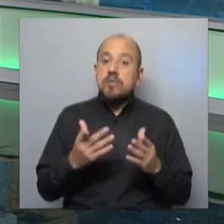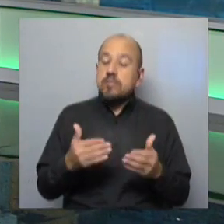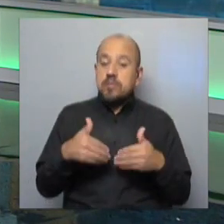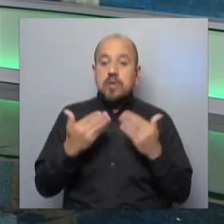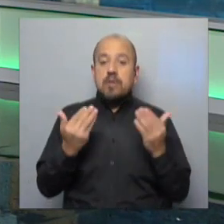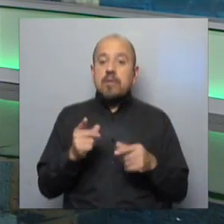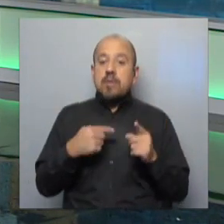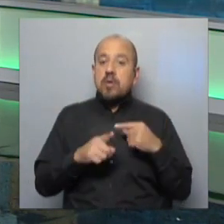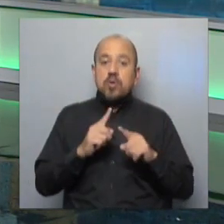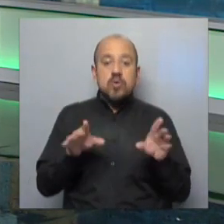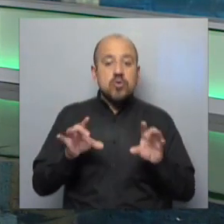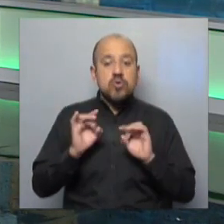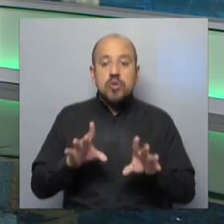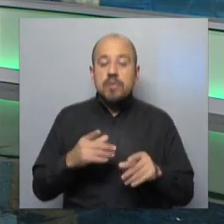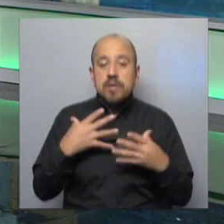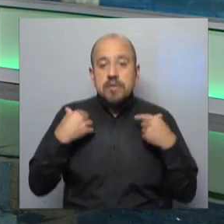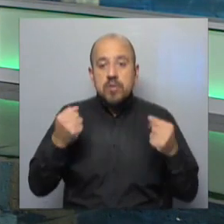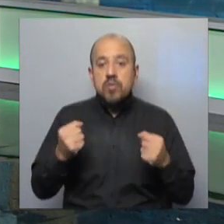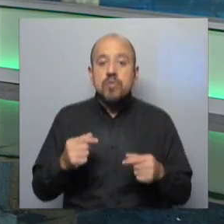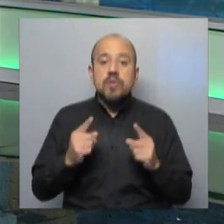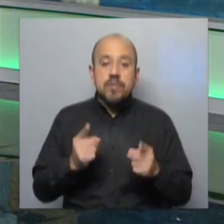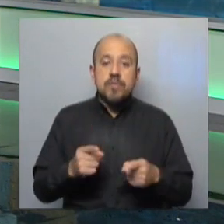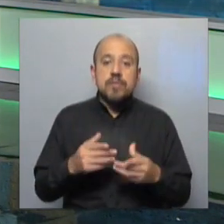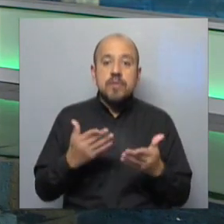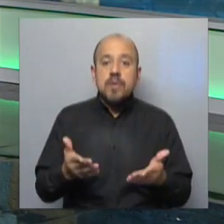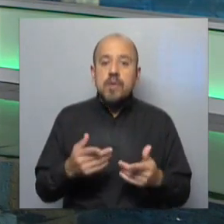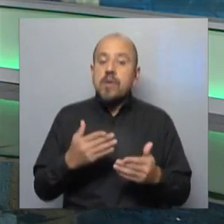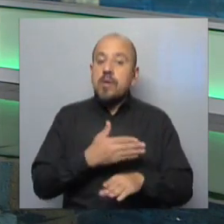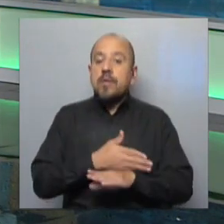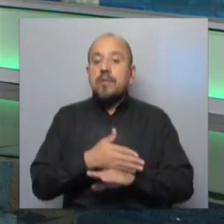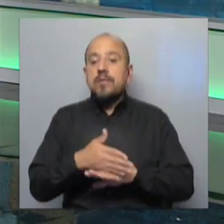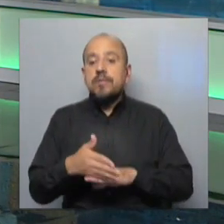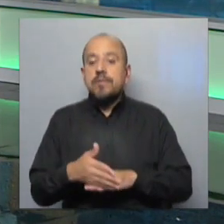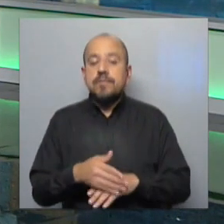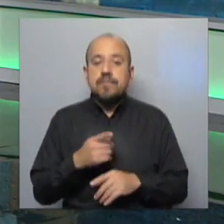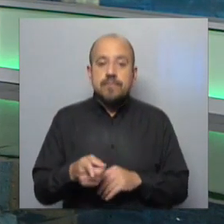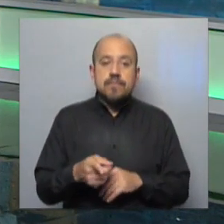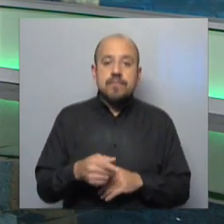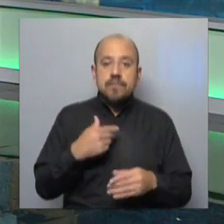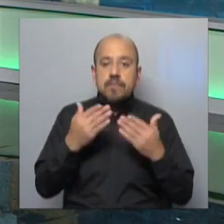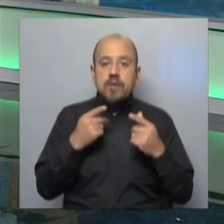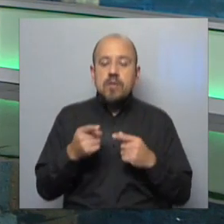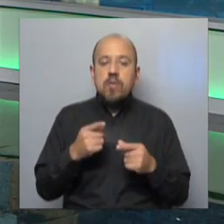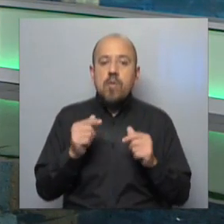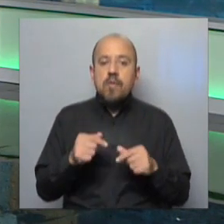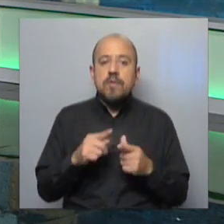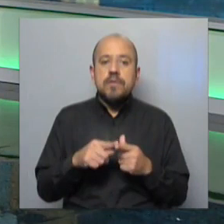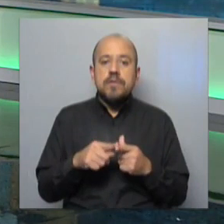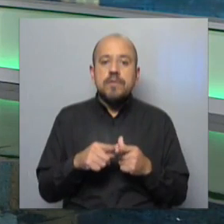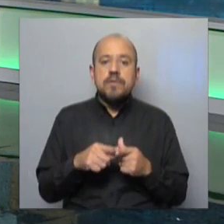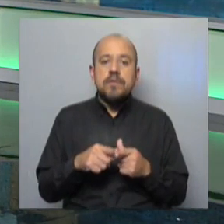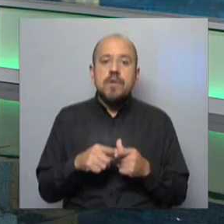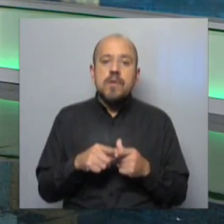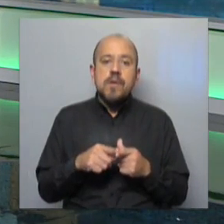pero no solamente en términos de salud concreta sino de consecuencias y sobre eso también hemos hablado alguna vez aquí en el